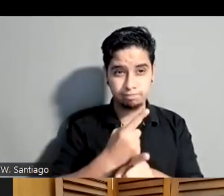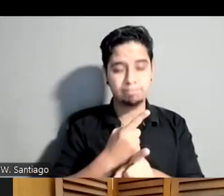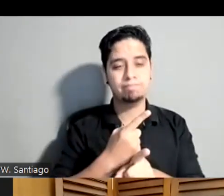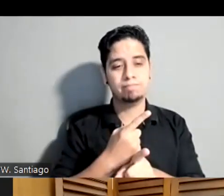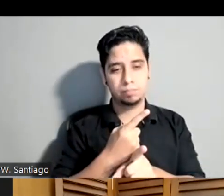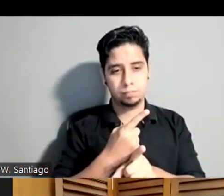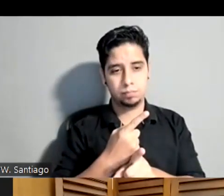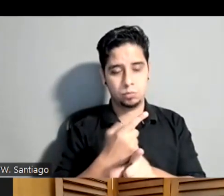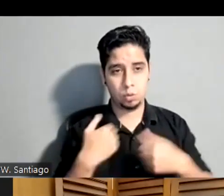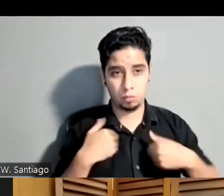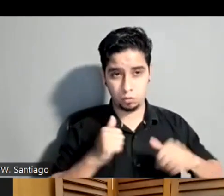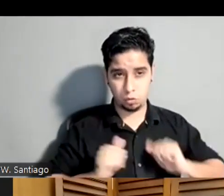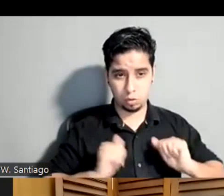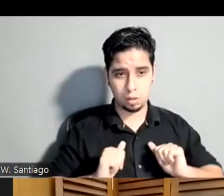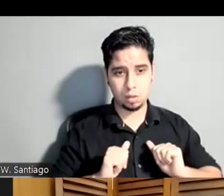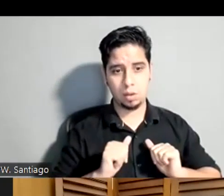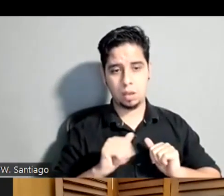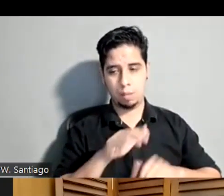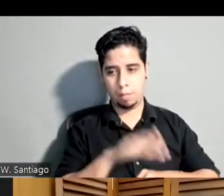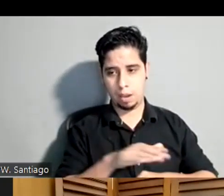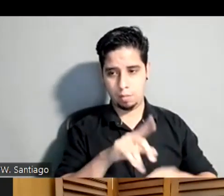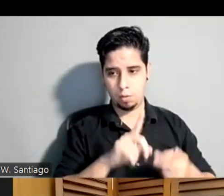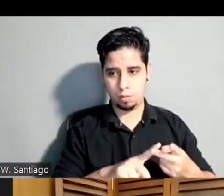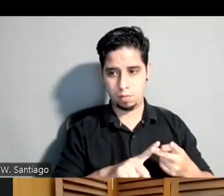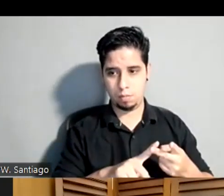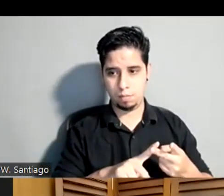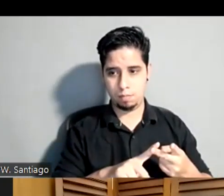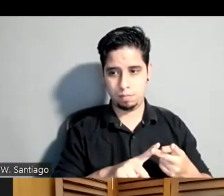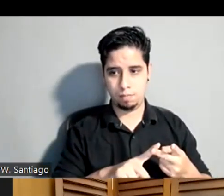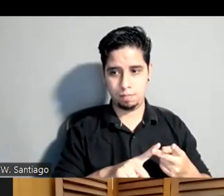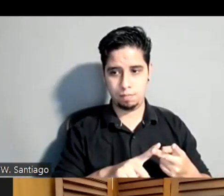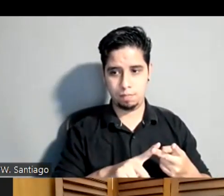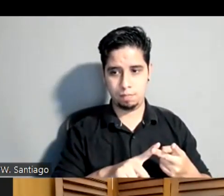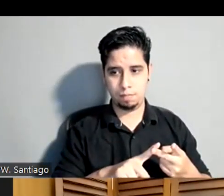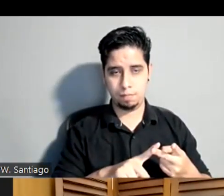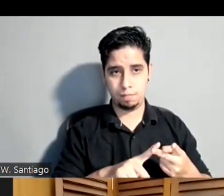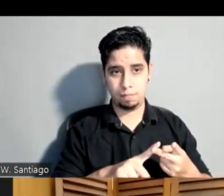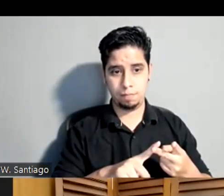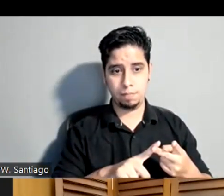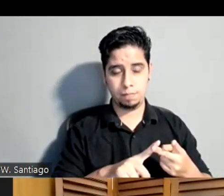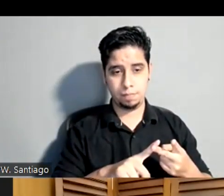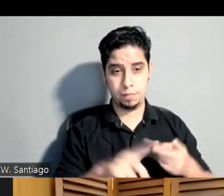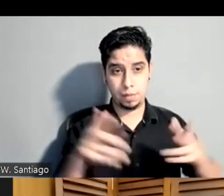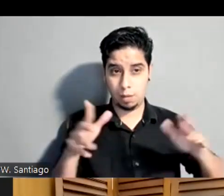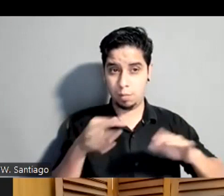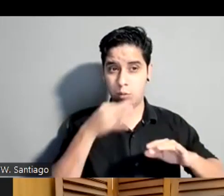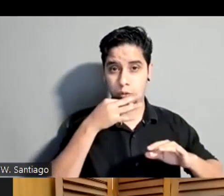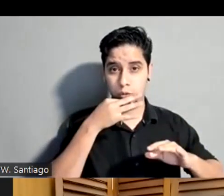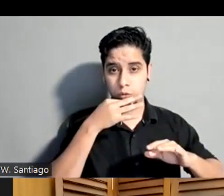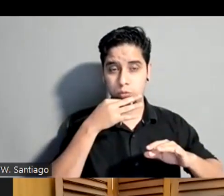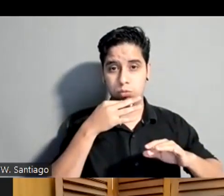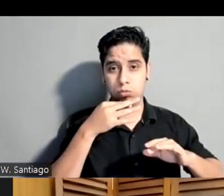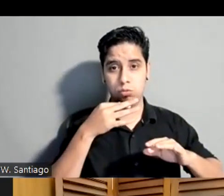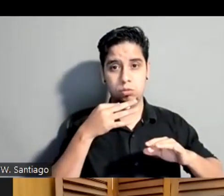tuvo funciones en el Teatro de la Interamericana de Bayamón, y en otro teatro, que ahora no me acuerdo, porque han pasado añitos.